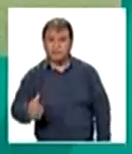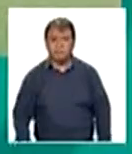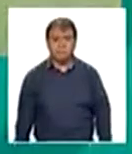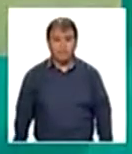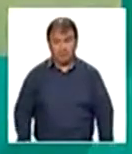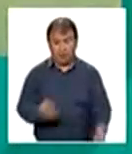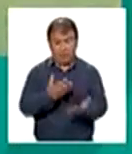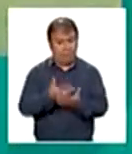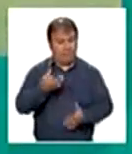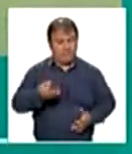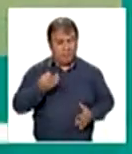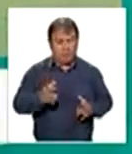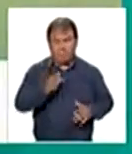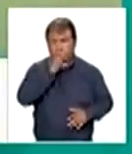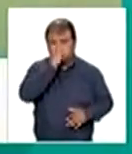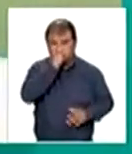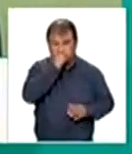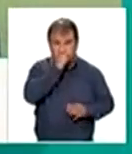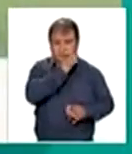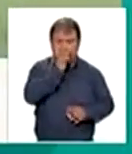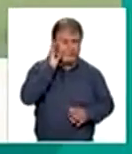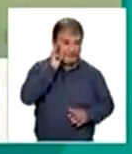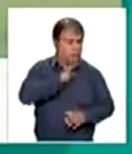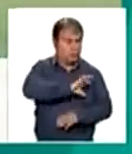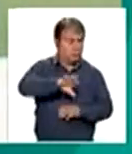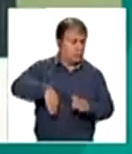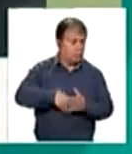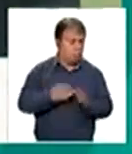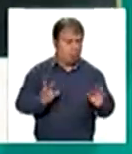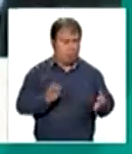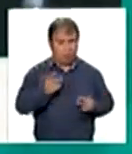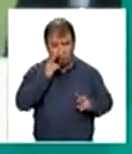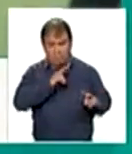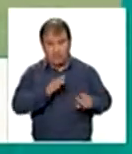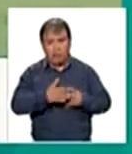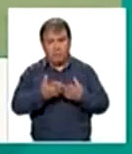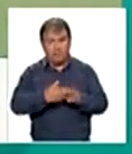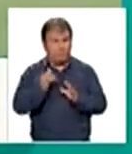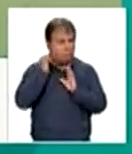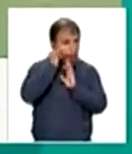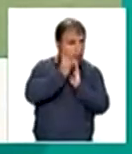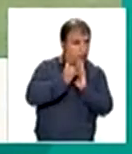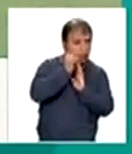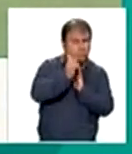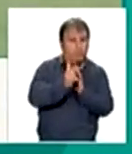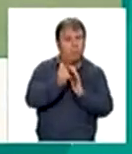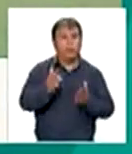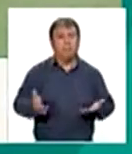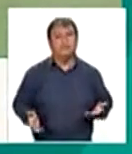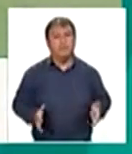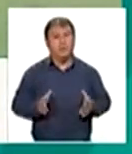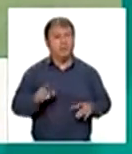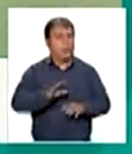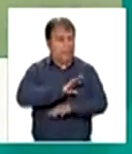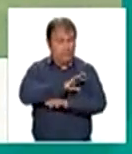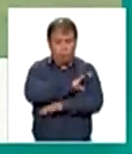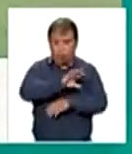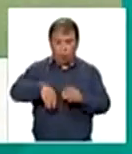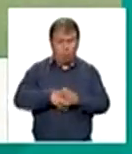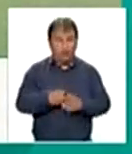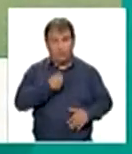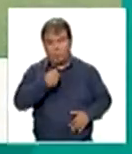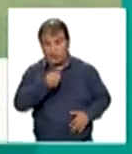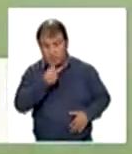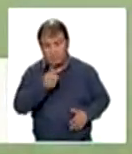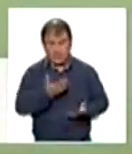Bueno, de verdad que hay un hermetismo total, como puedes ver a continuación con la cámara de nuestro compañero Juan Carlos Lizano. Absolutamente todos los periodistas